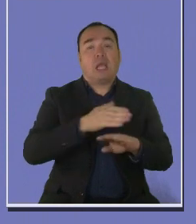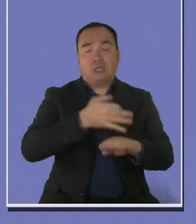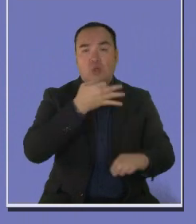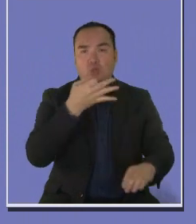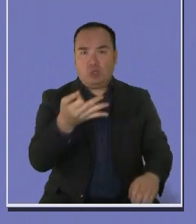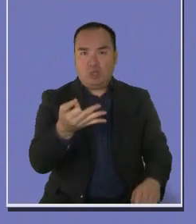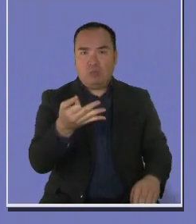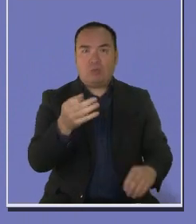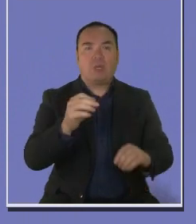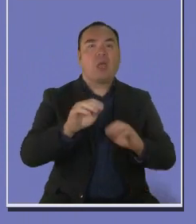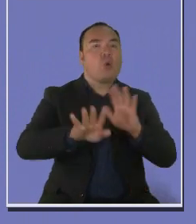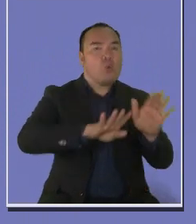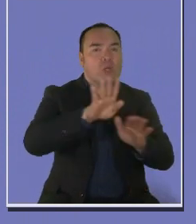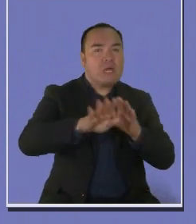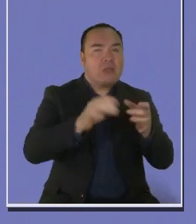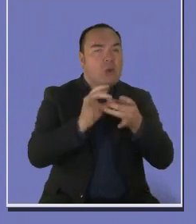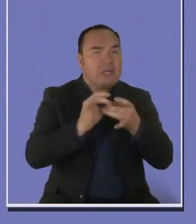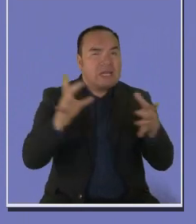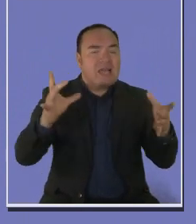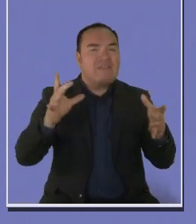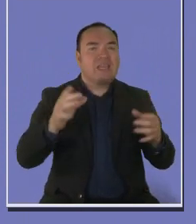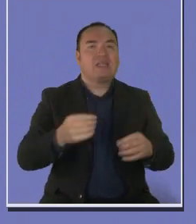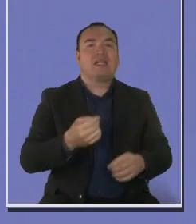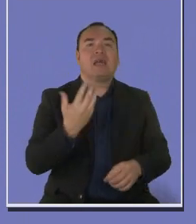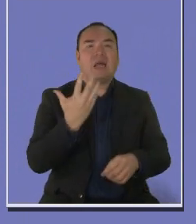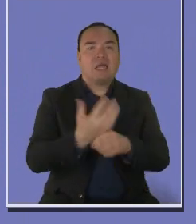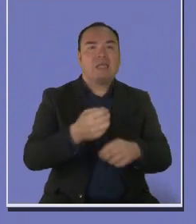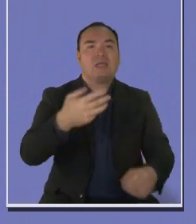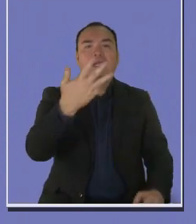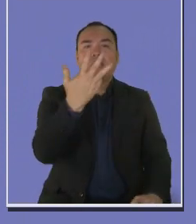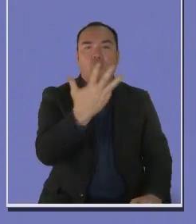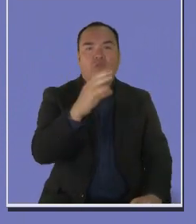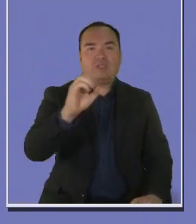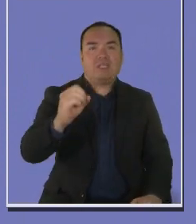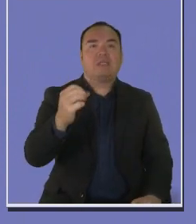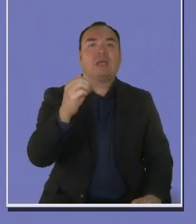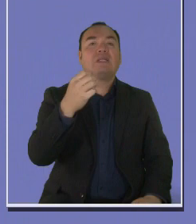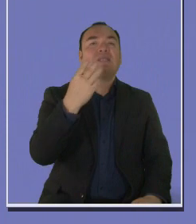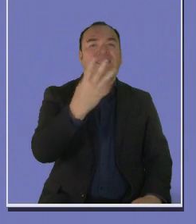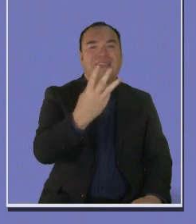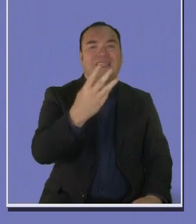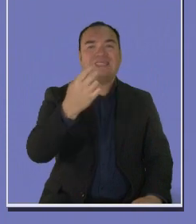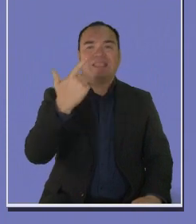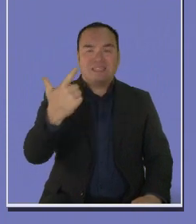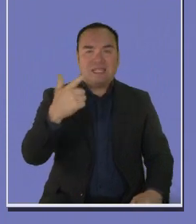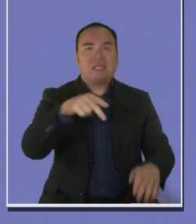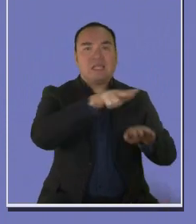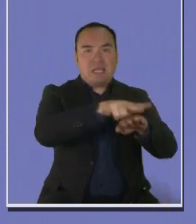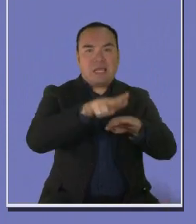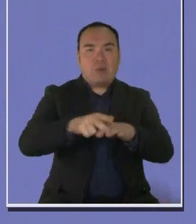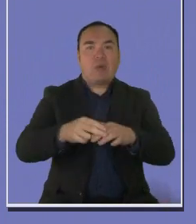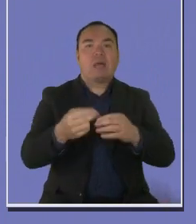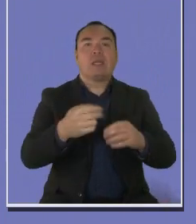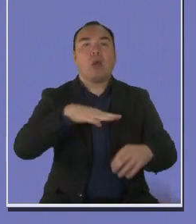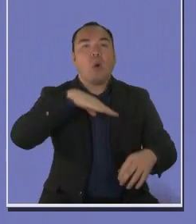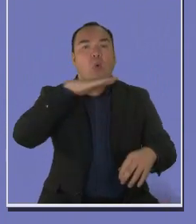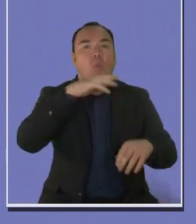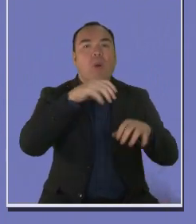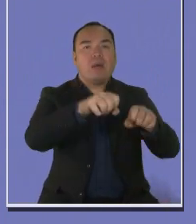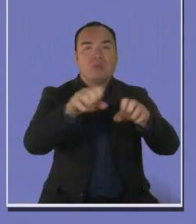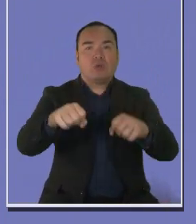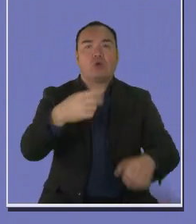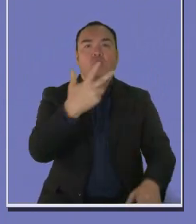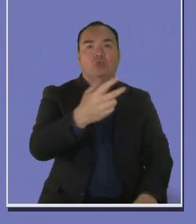en cuidados críticos, tenemos habilitadas 937 camas, ocupadas 835,